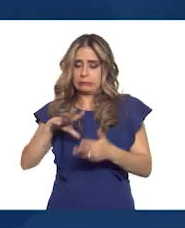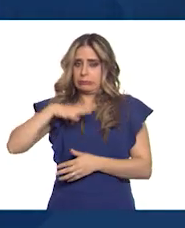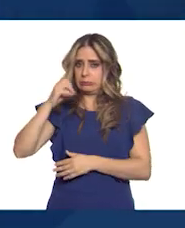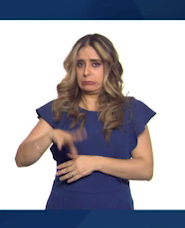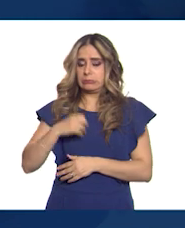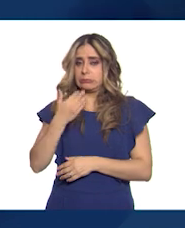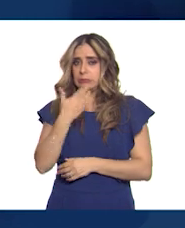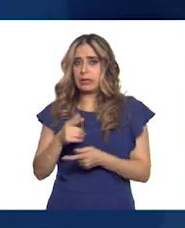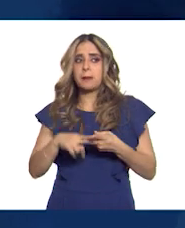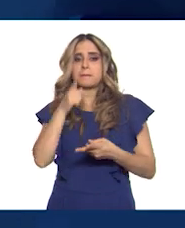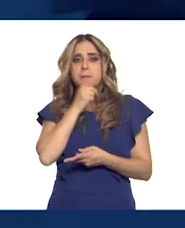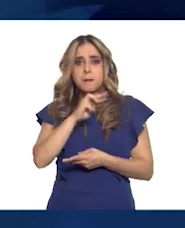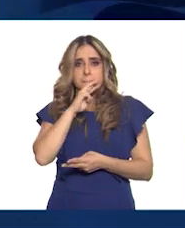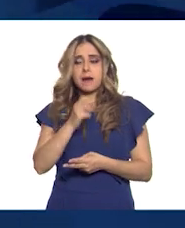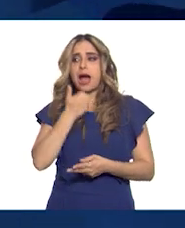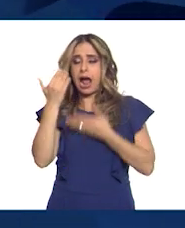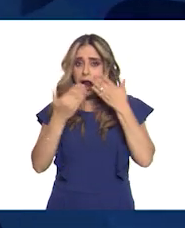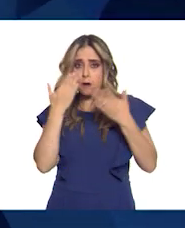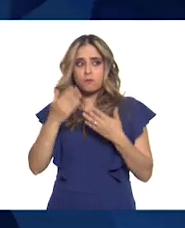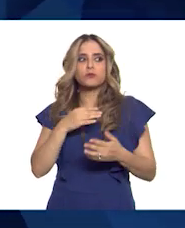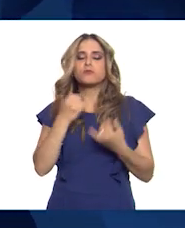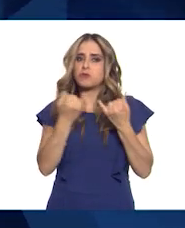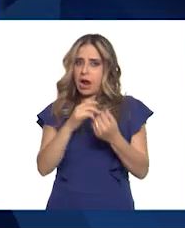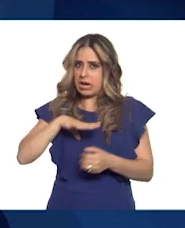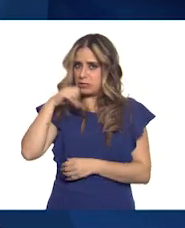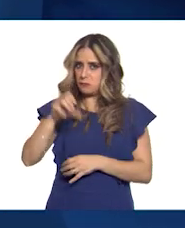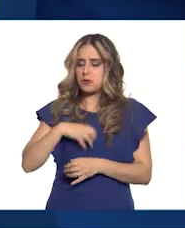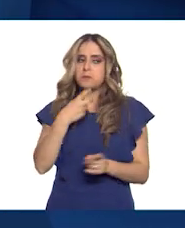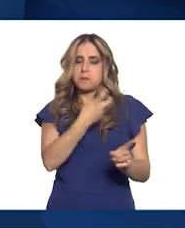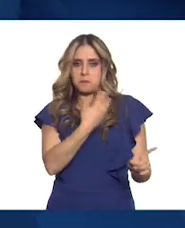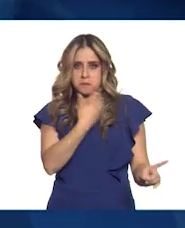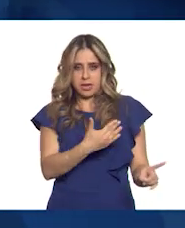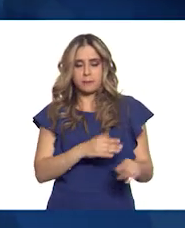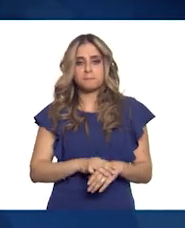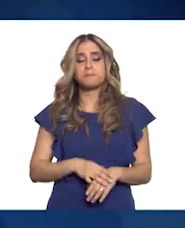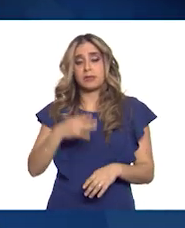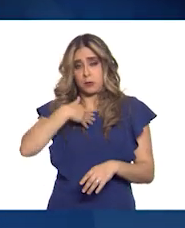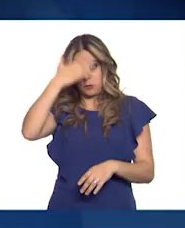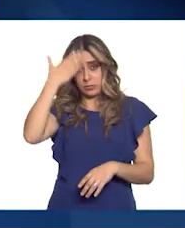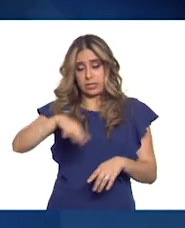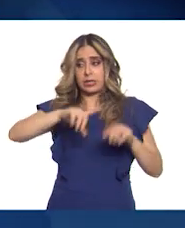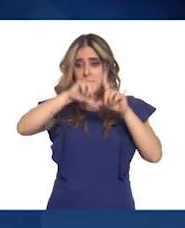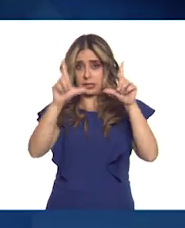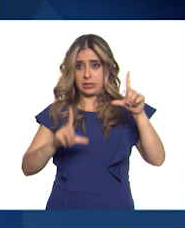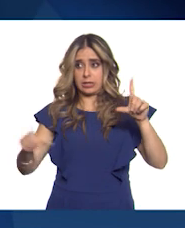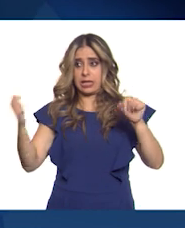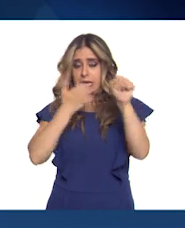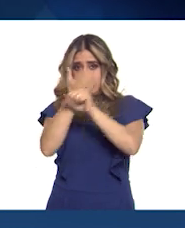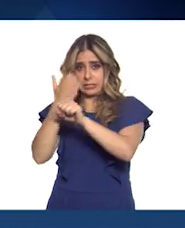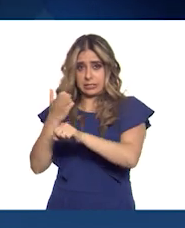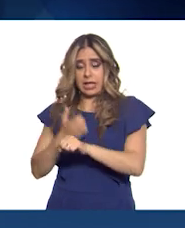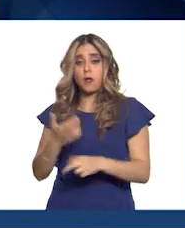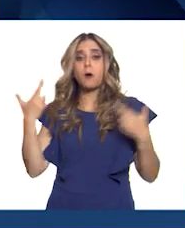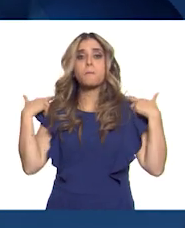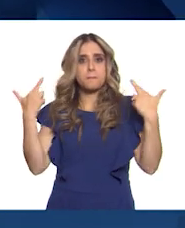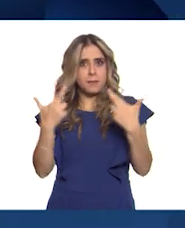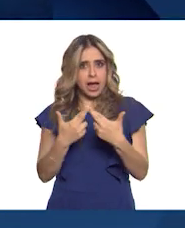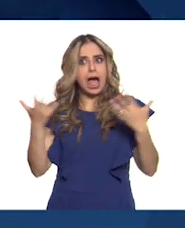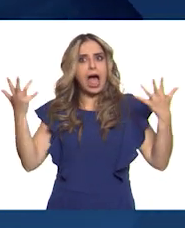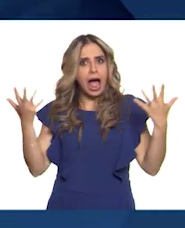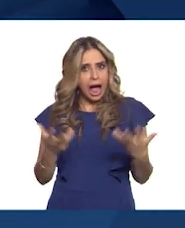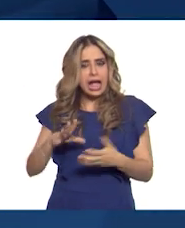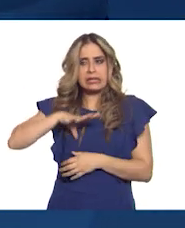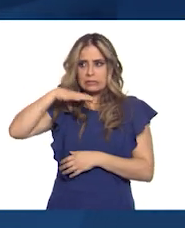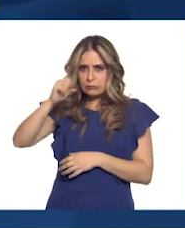estudiantes, aunque no es el tema de esta carta. Sé que a lo largo y ancho del territorio nacional, los profesores han realizado